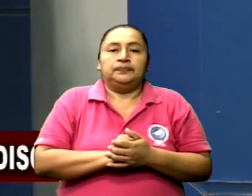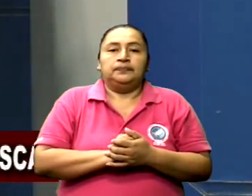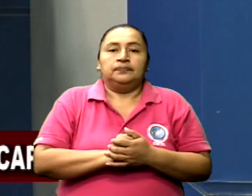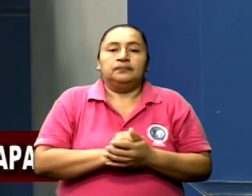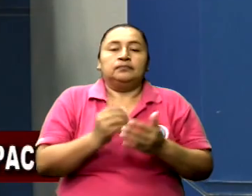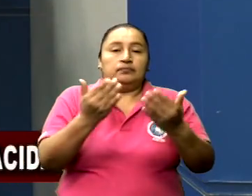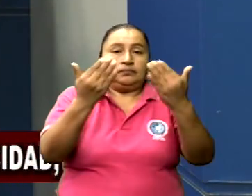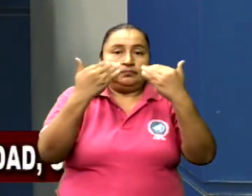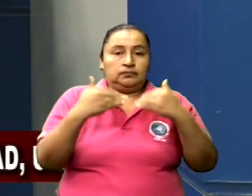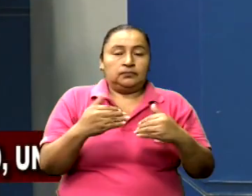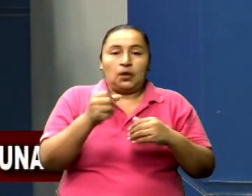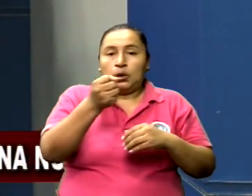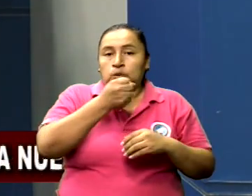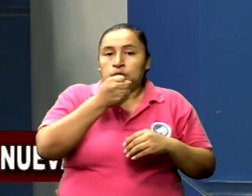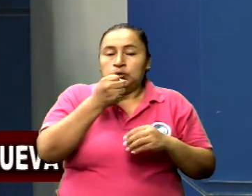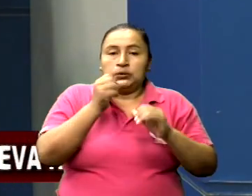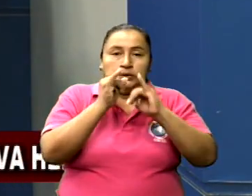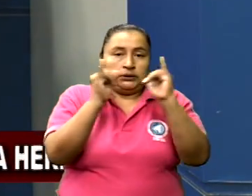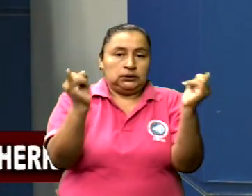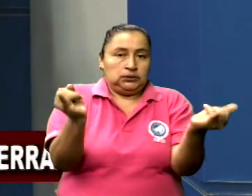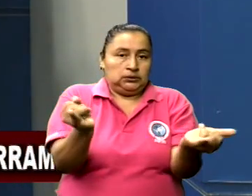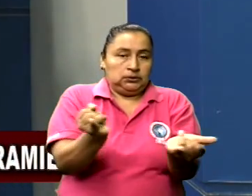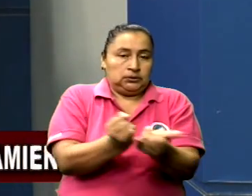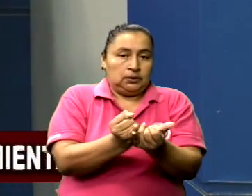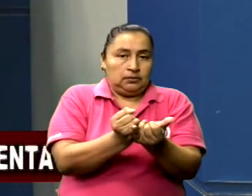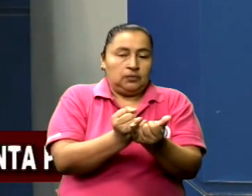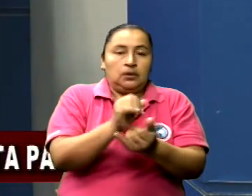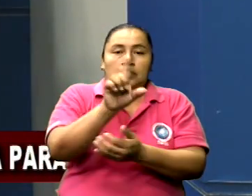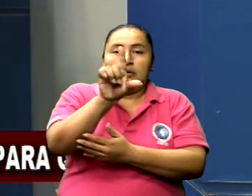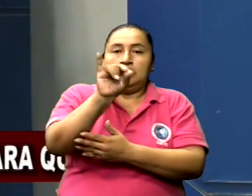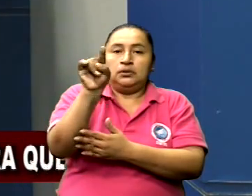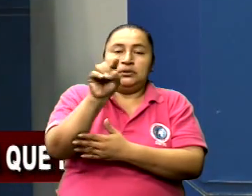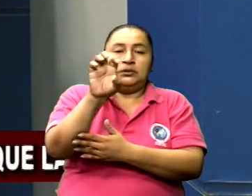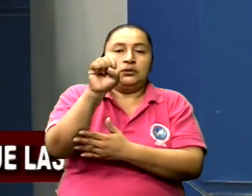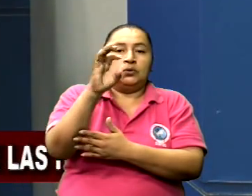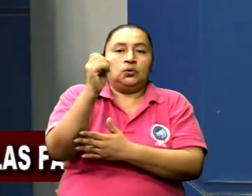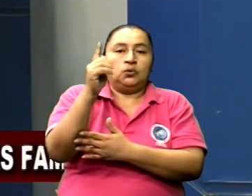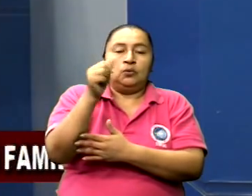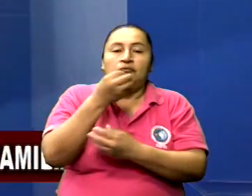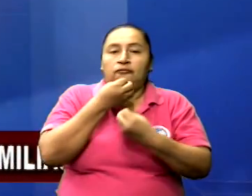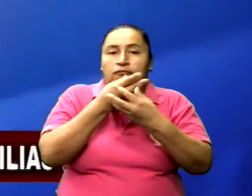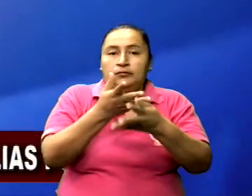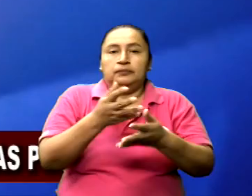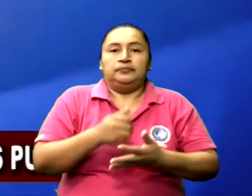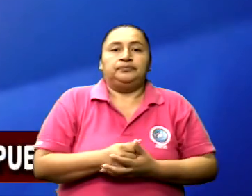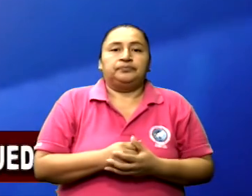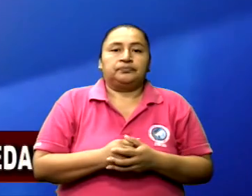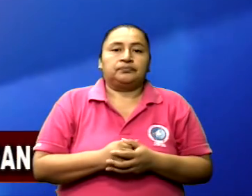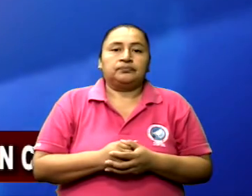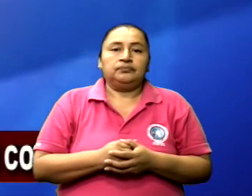A continuación, las noticias internacionales. Liz Escoto nos amplía.